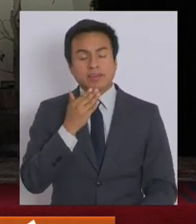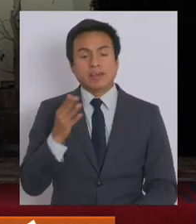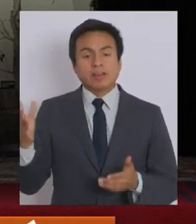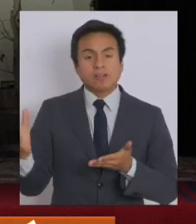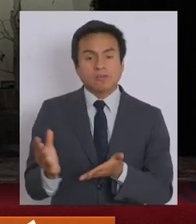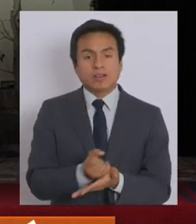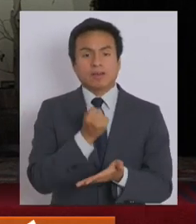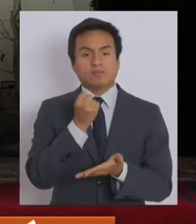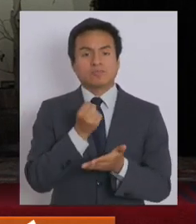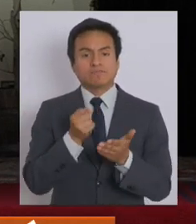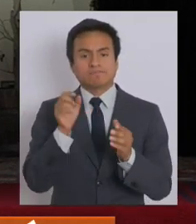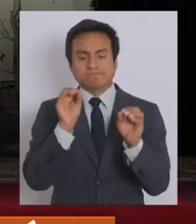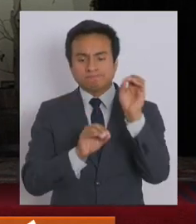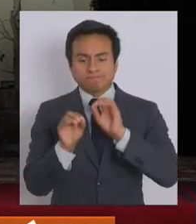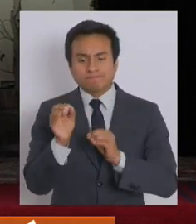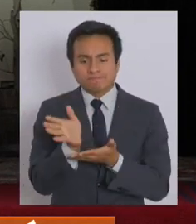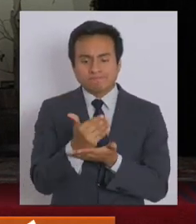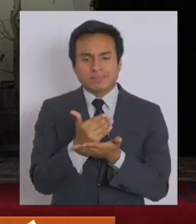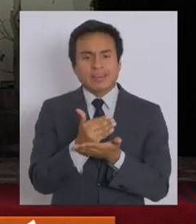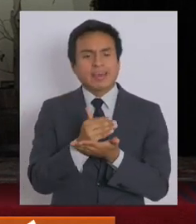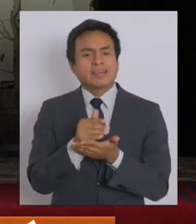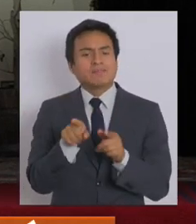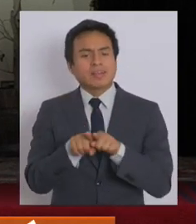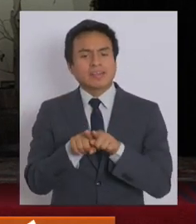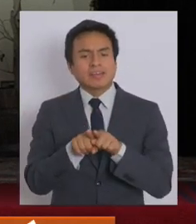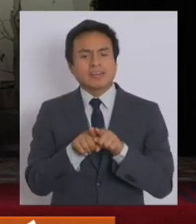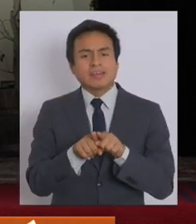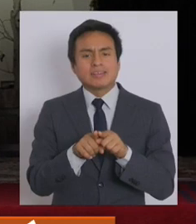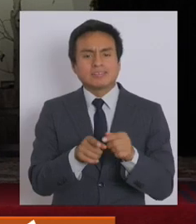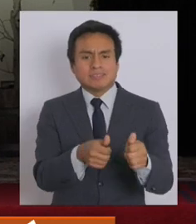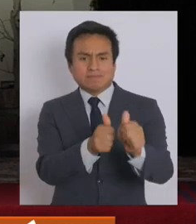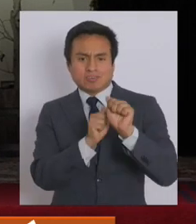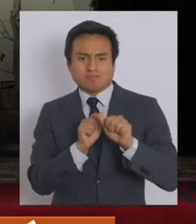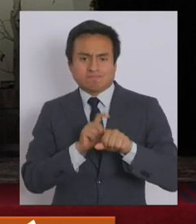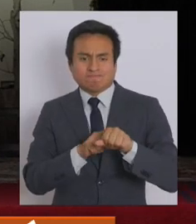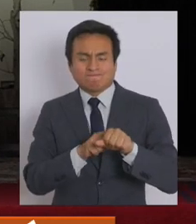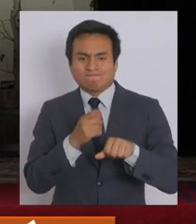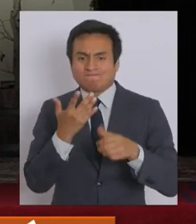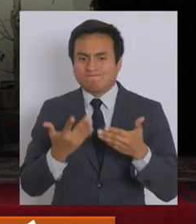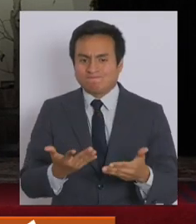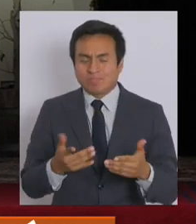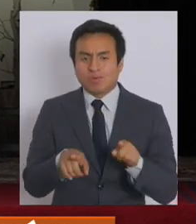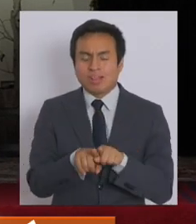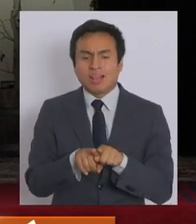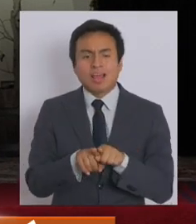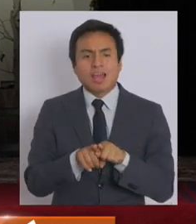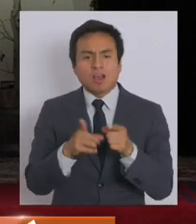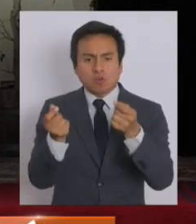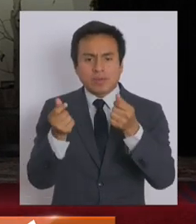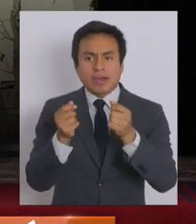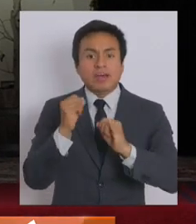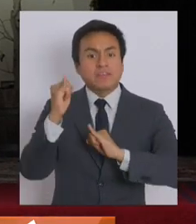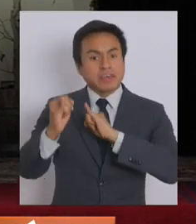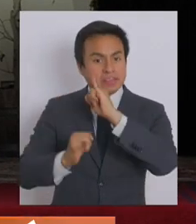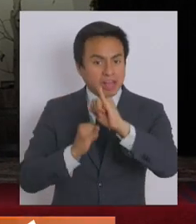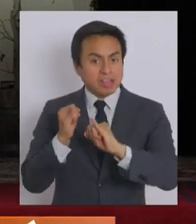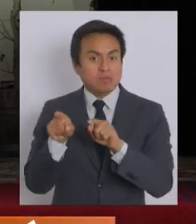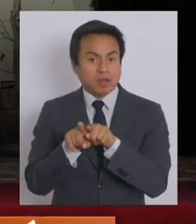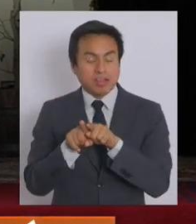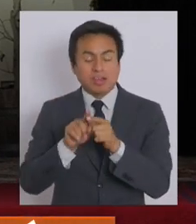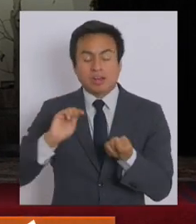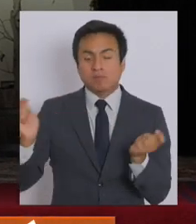logrado diseñar estrategias para enfrentar los desafíos del momento. El desafío de una economía digital y la